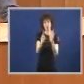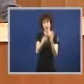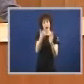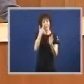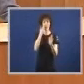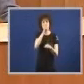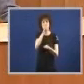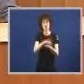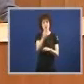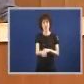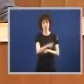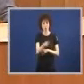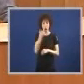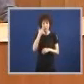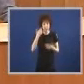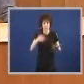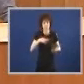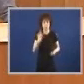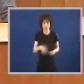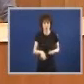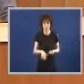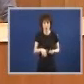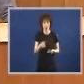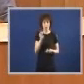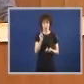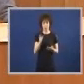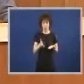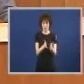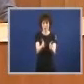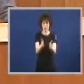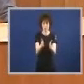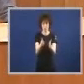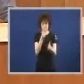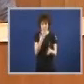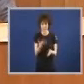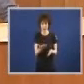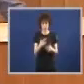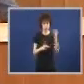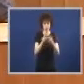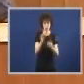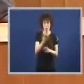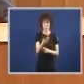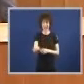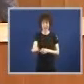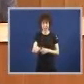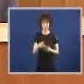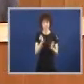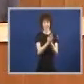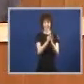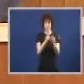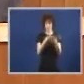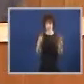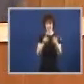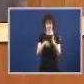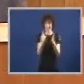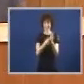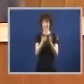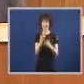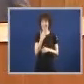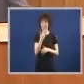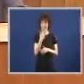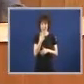se se cumpliron, para a partir de aí ver se temos bon camiño feito ou mal camiño feito. O artigo 17 desta lei di que unha